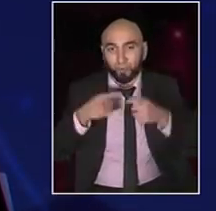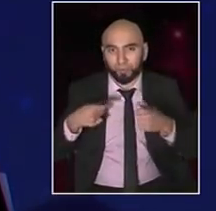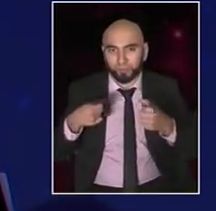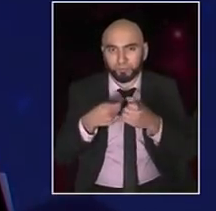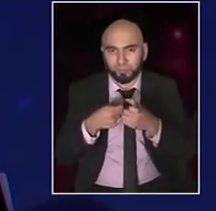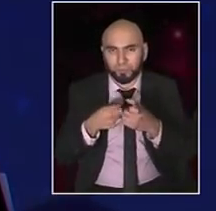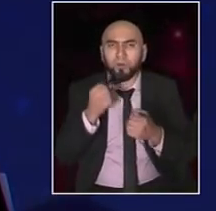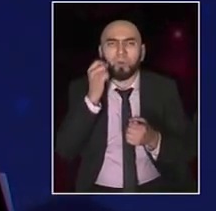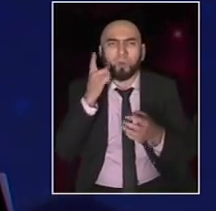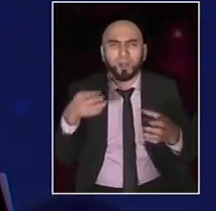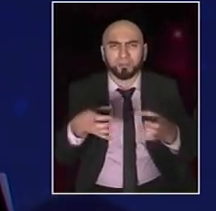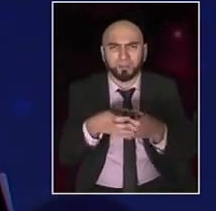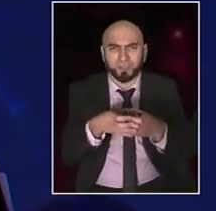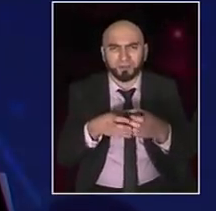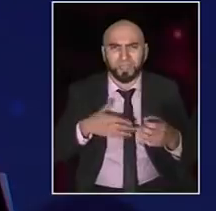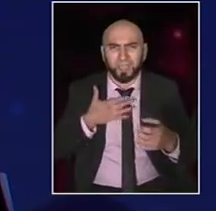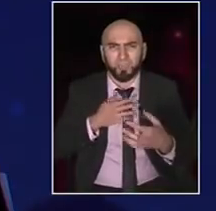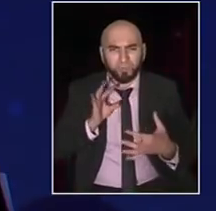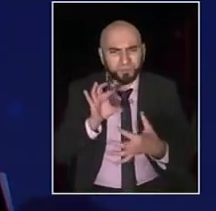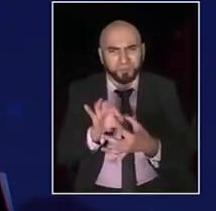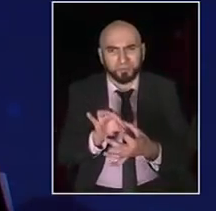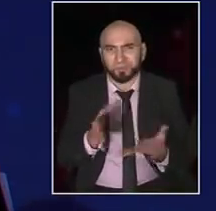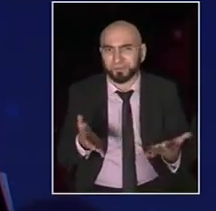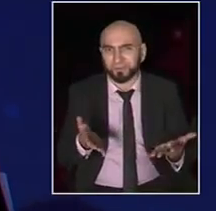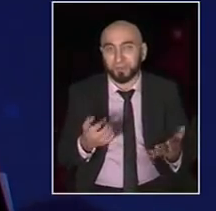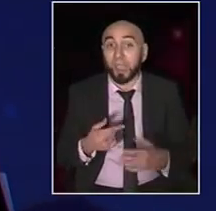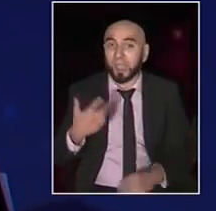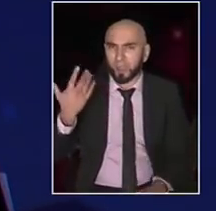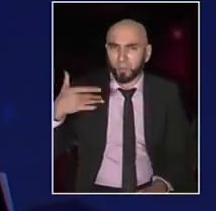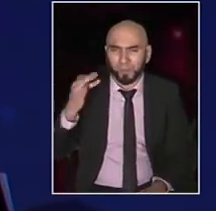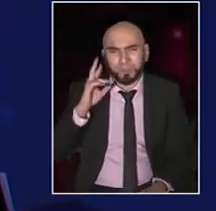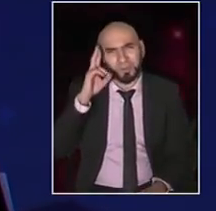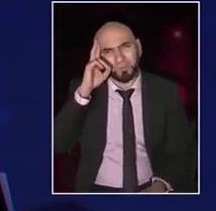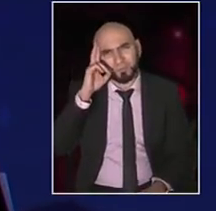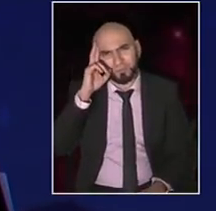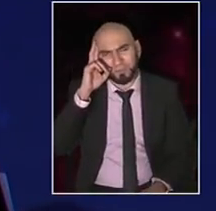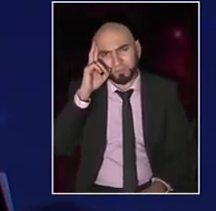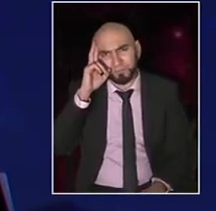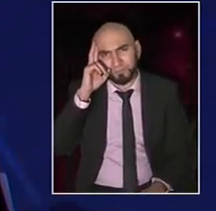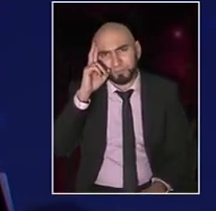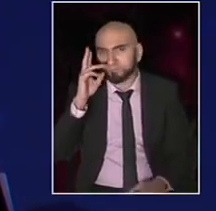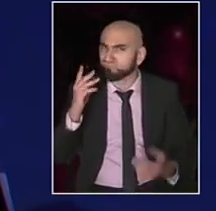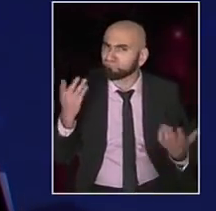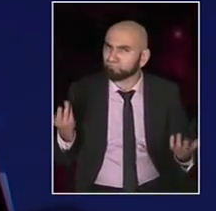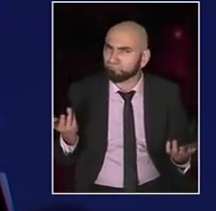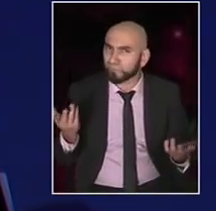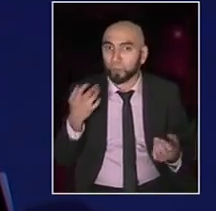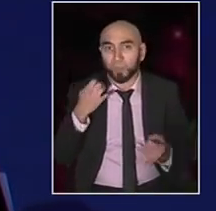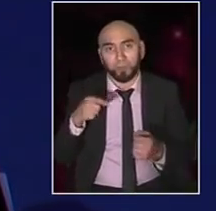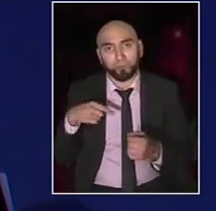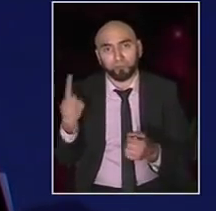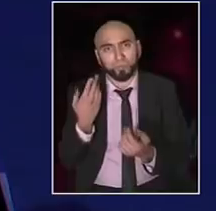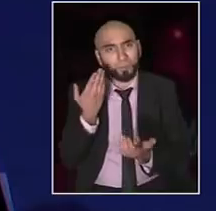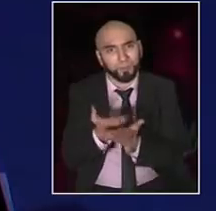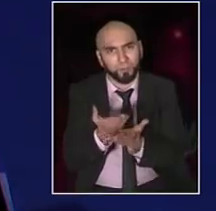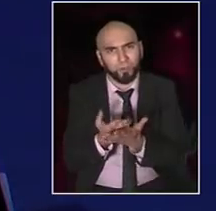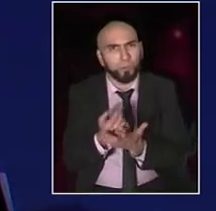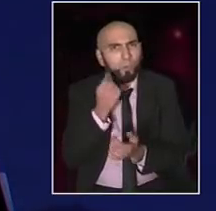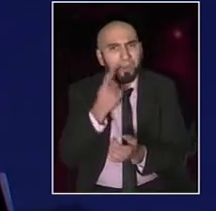ser? Es interesante reflexionar sobre esta pregunta, pues planteamos lo que queremos ser y no lo